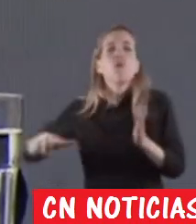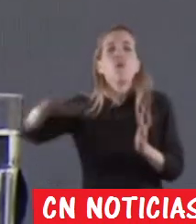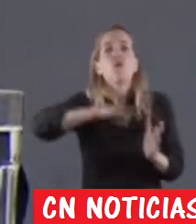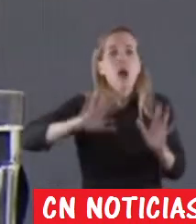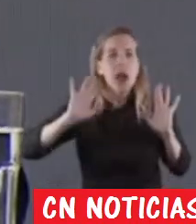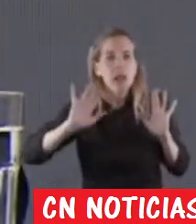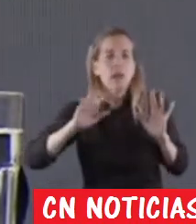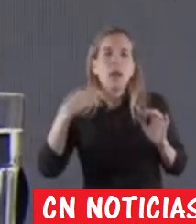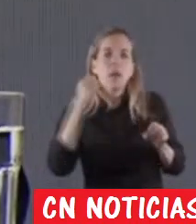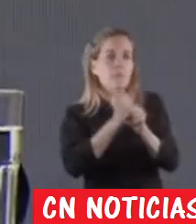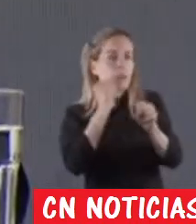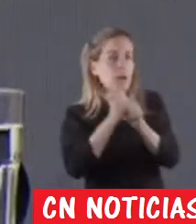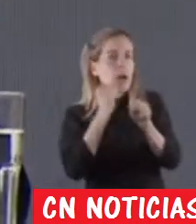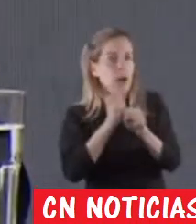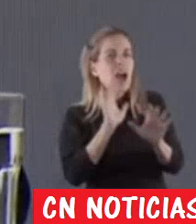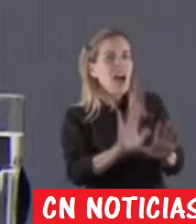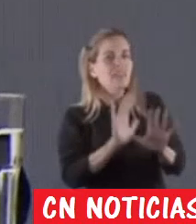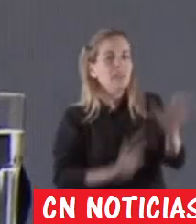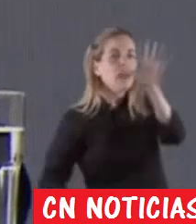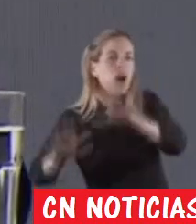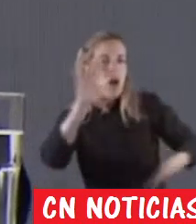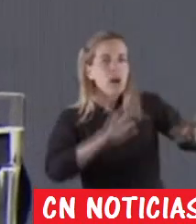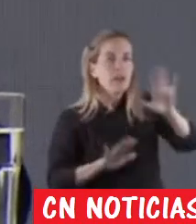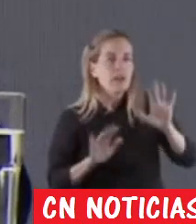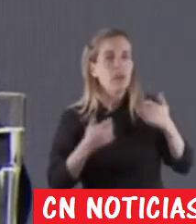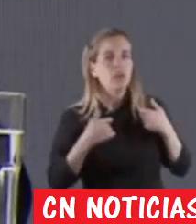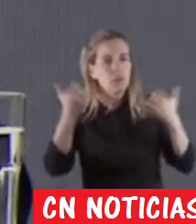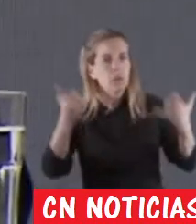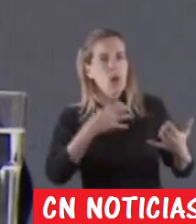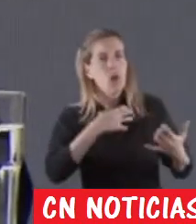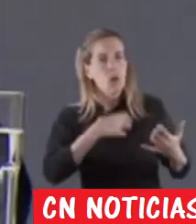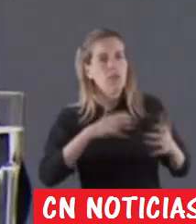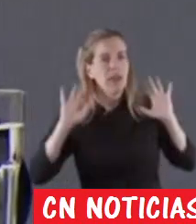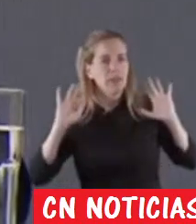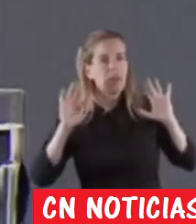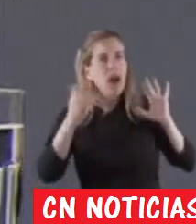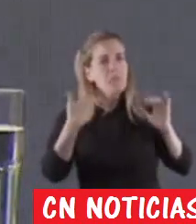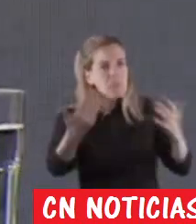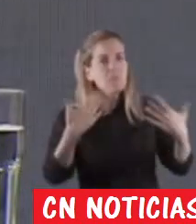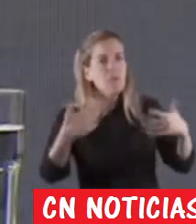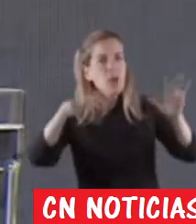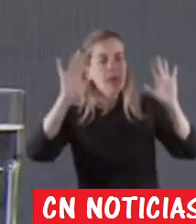mucho, mucho en ese sentido. Y yo confío en que lo vamos a poder hacer